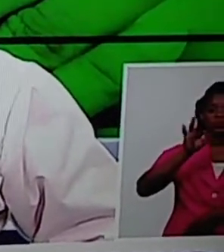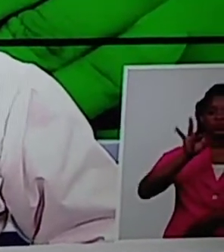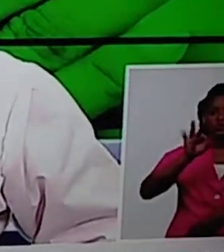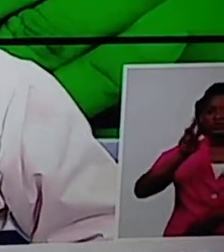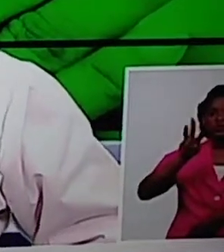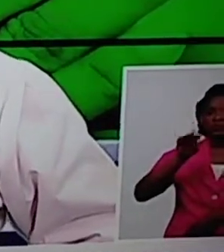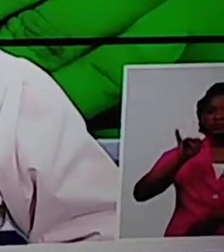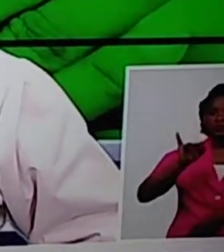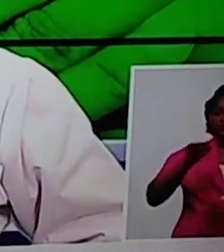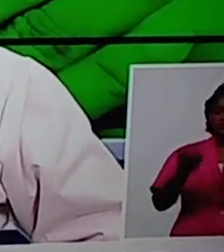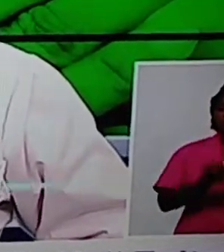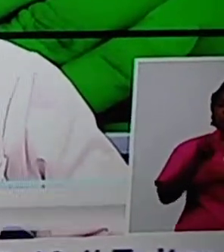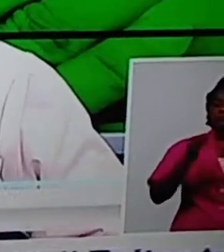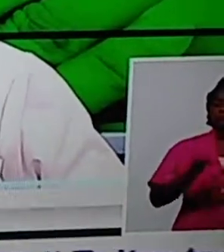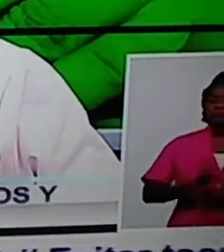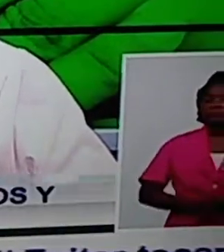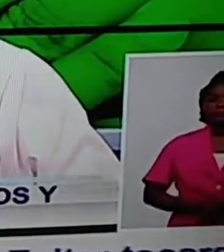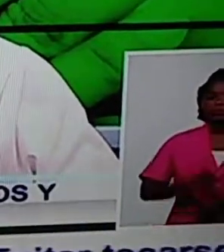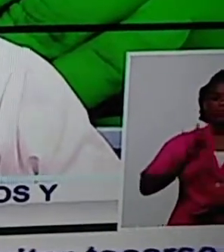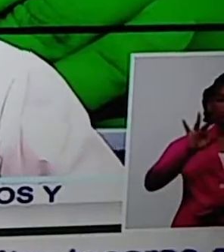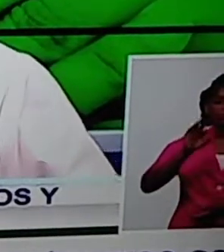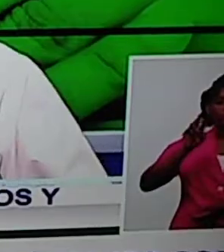en la provincia